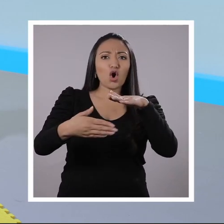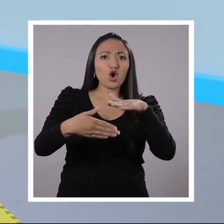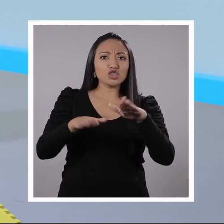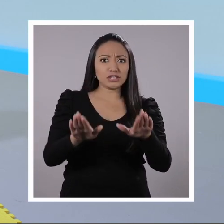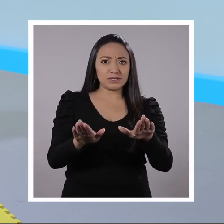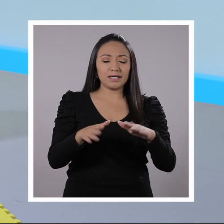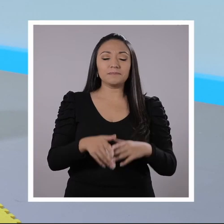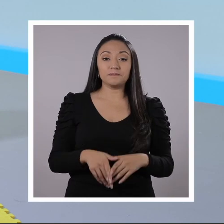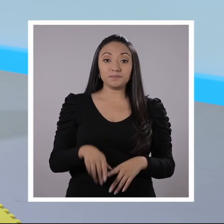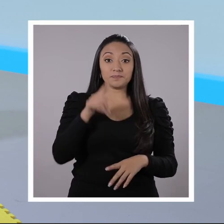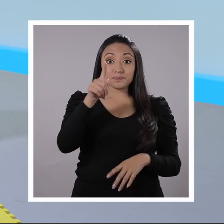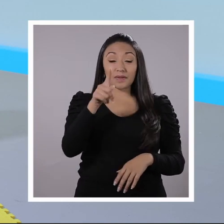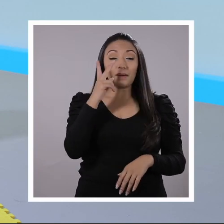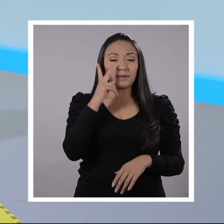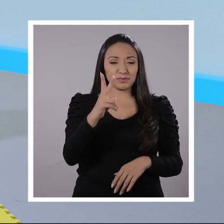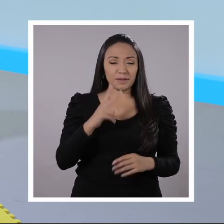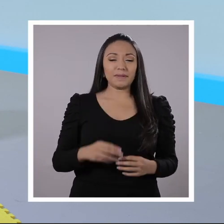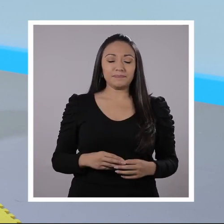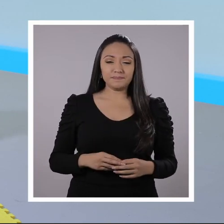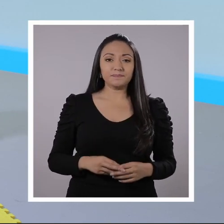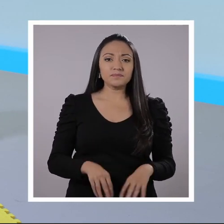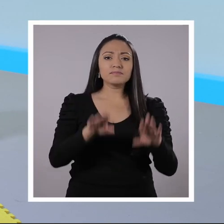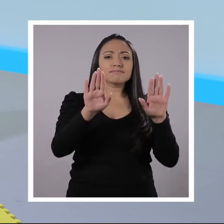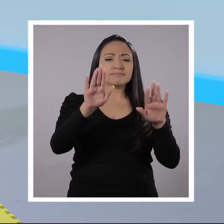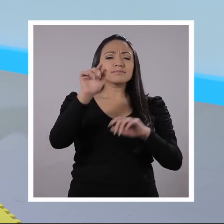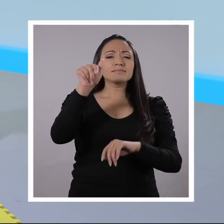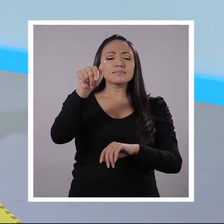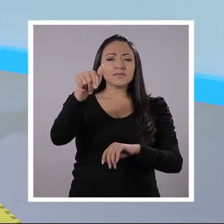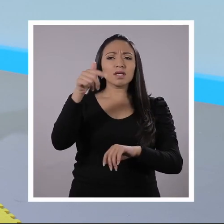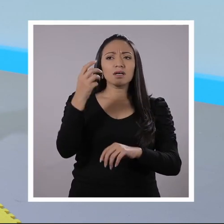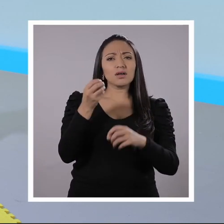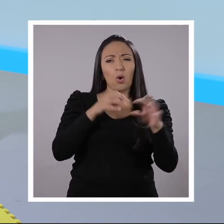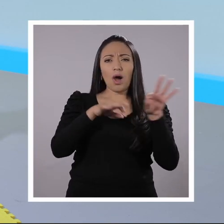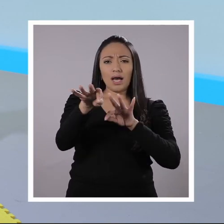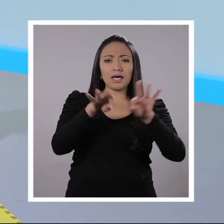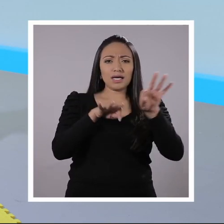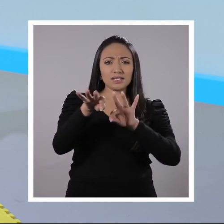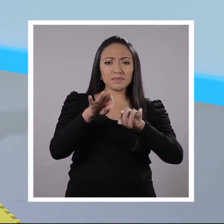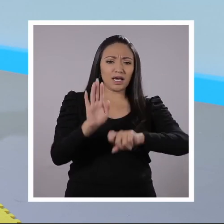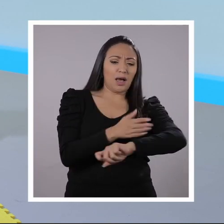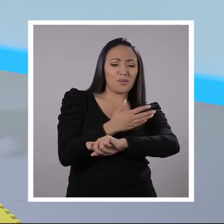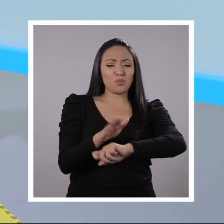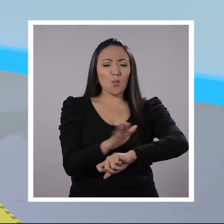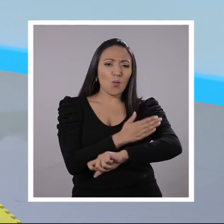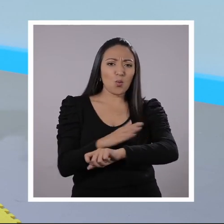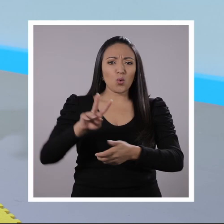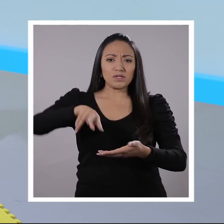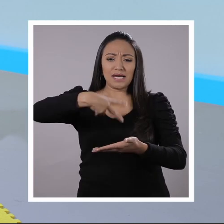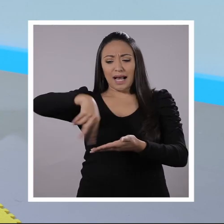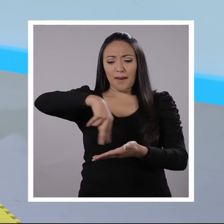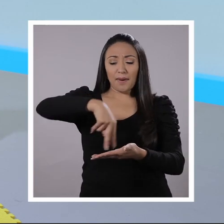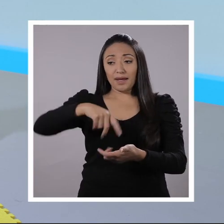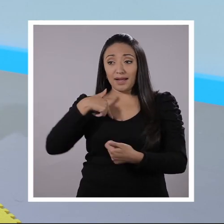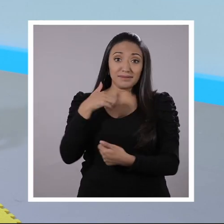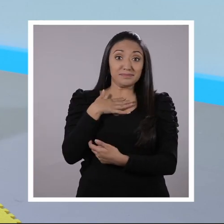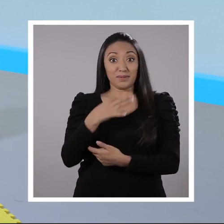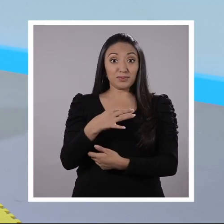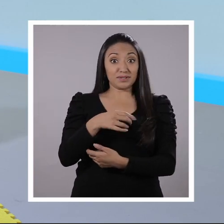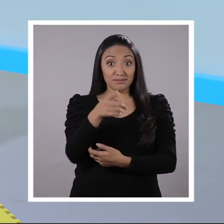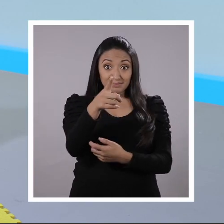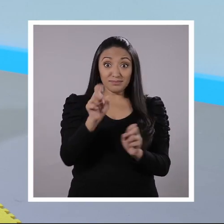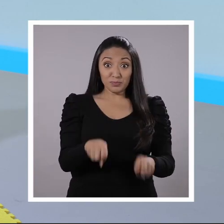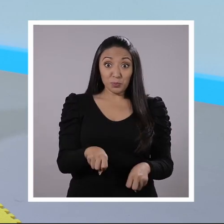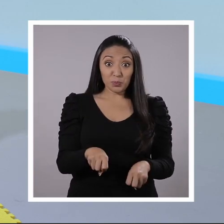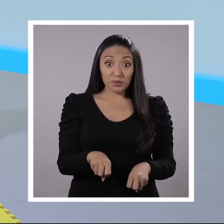y también de los cubiertos. ¡Ay, sí! ¿Cómo lo vamos a hacer, Monse? Bueno, a mí se me había ocurrido empezar a trabajar un poco con música, con baile. A mí me encanta.